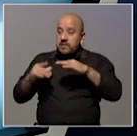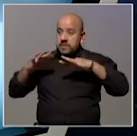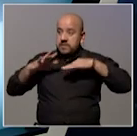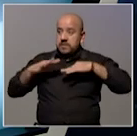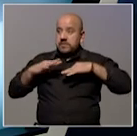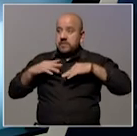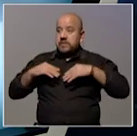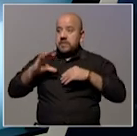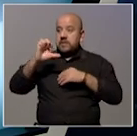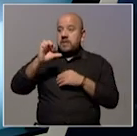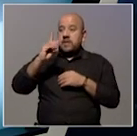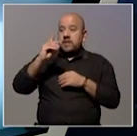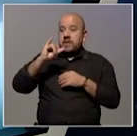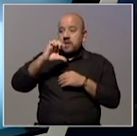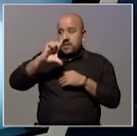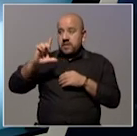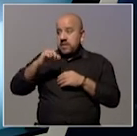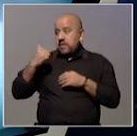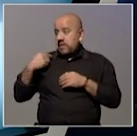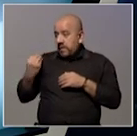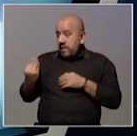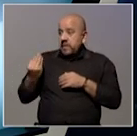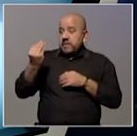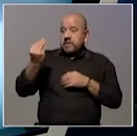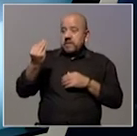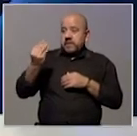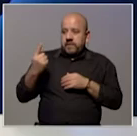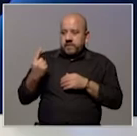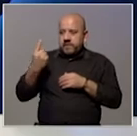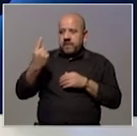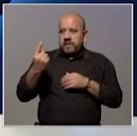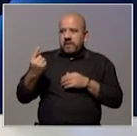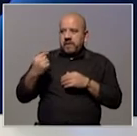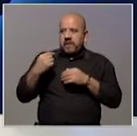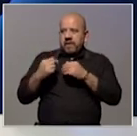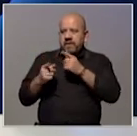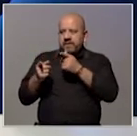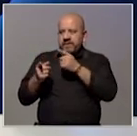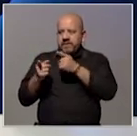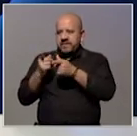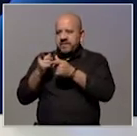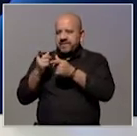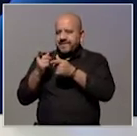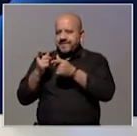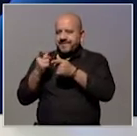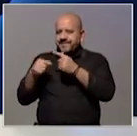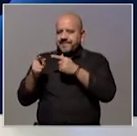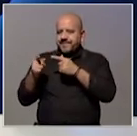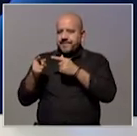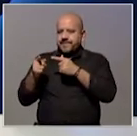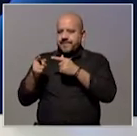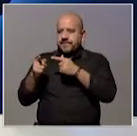su suplente queda de titular y no nos contaron